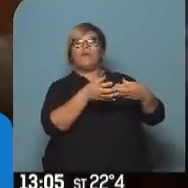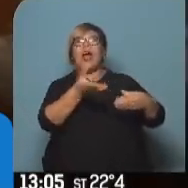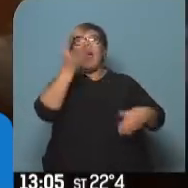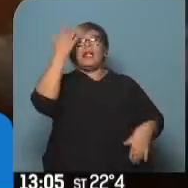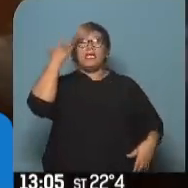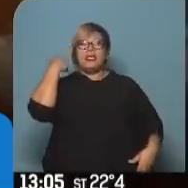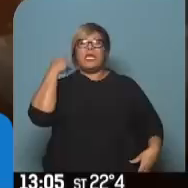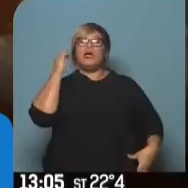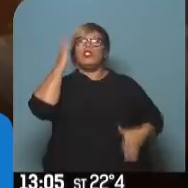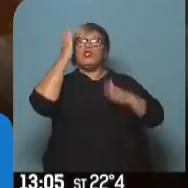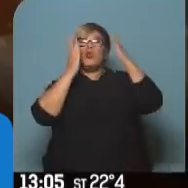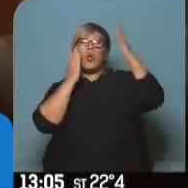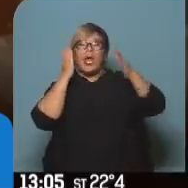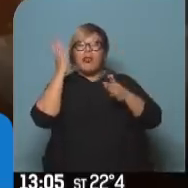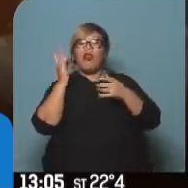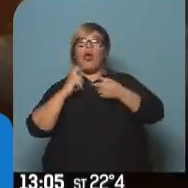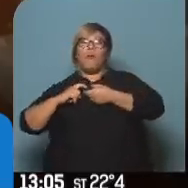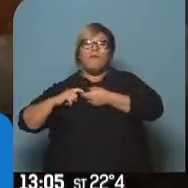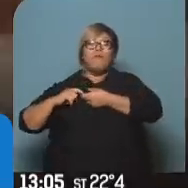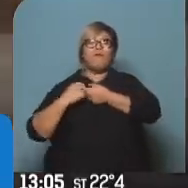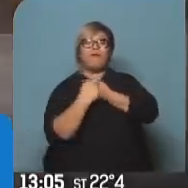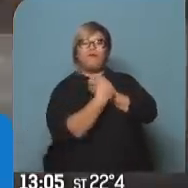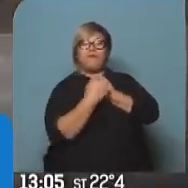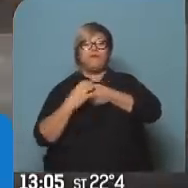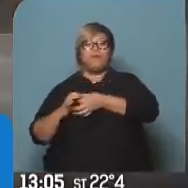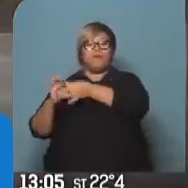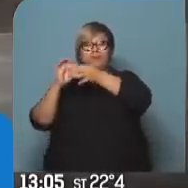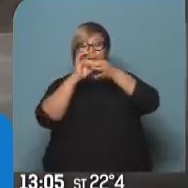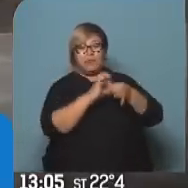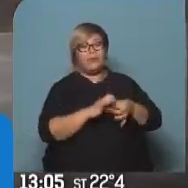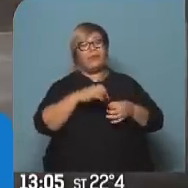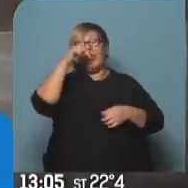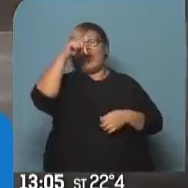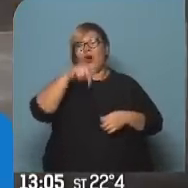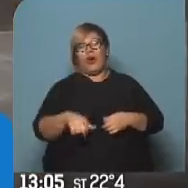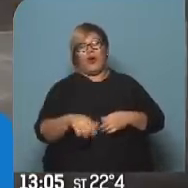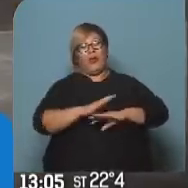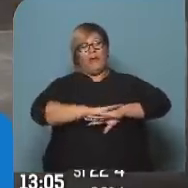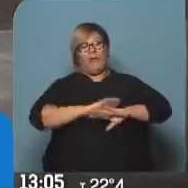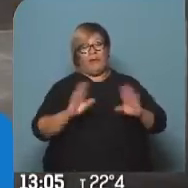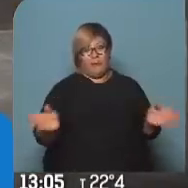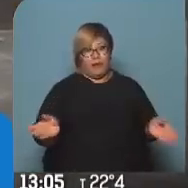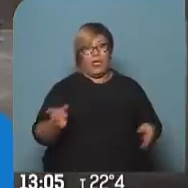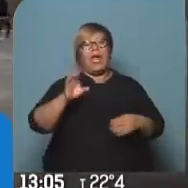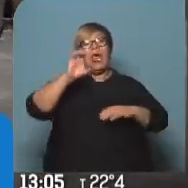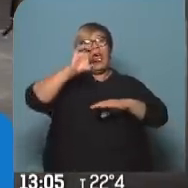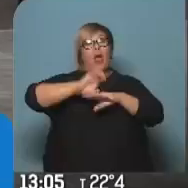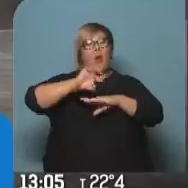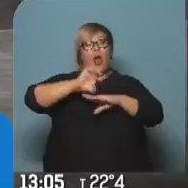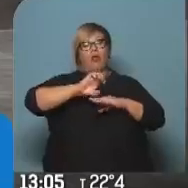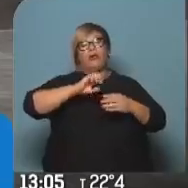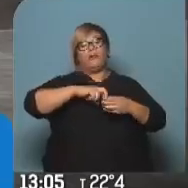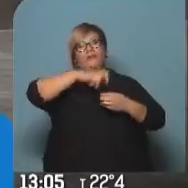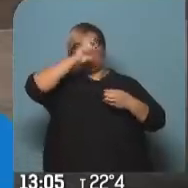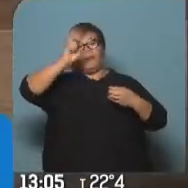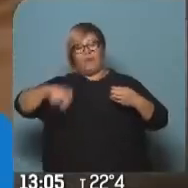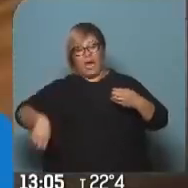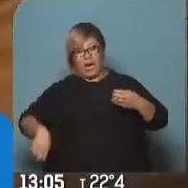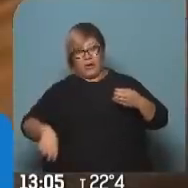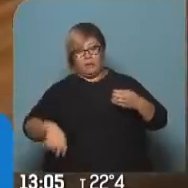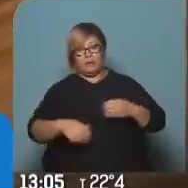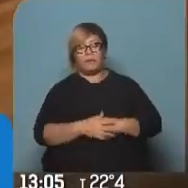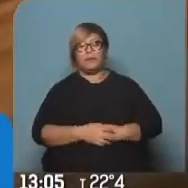Hoy, la retirada de Ecuador provocará el desfinanciamiento total de la sede de la Secretaría General del bloque. En la